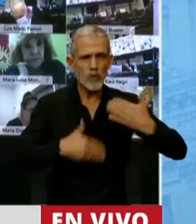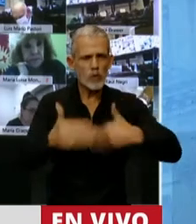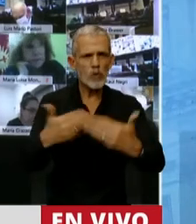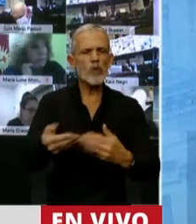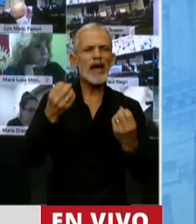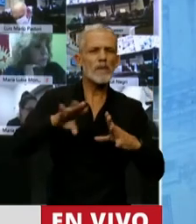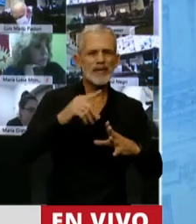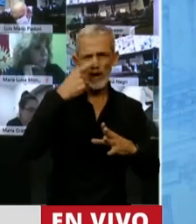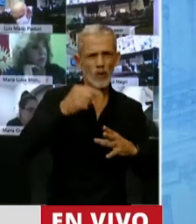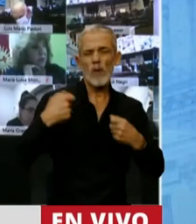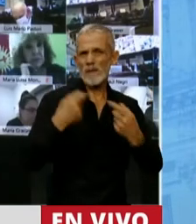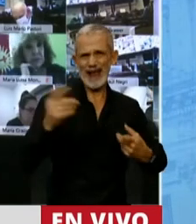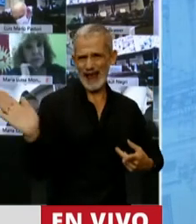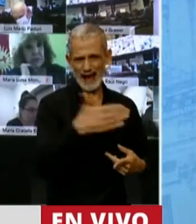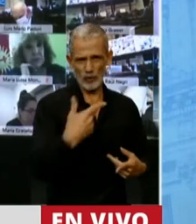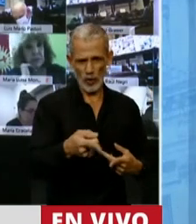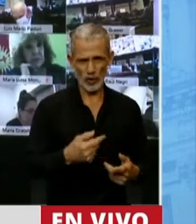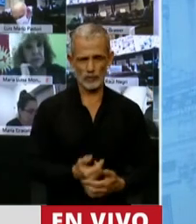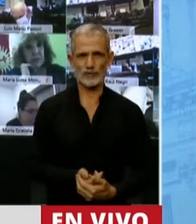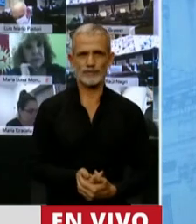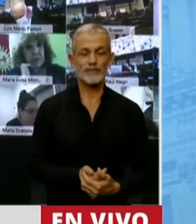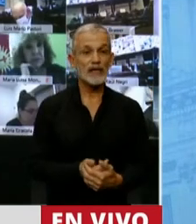empezando por los últimos para llegar a todos. Eso es que estamos haciendo.